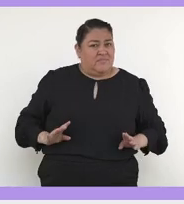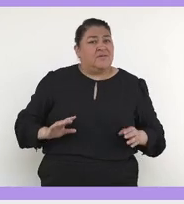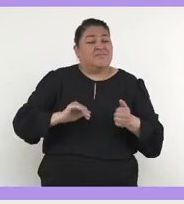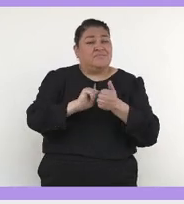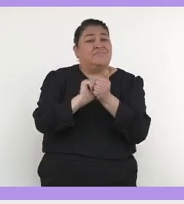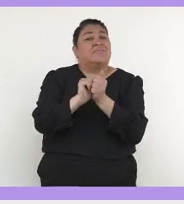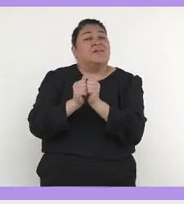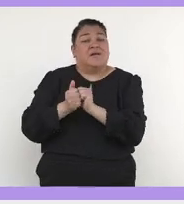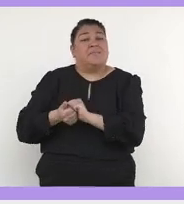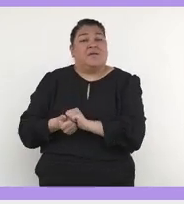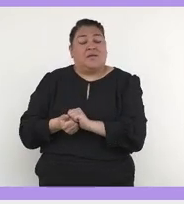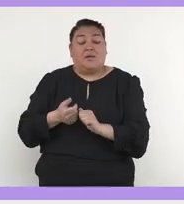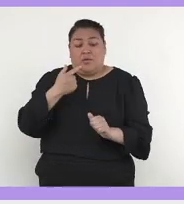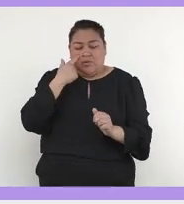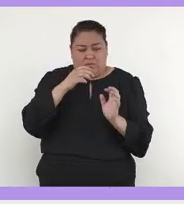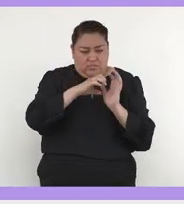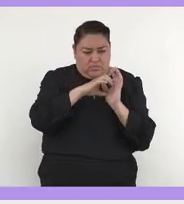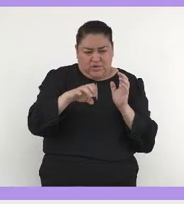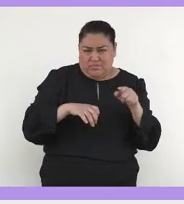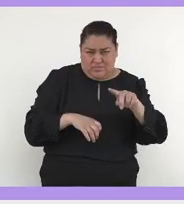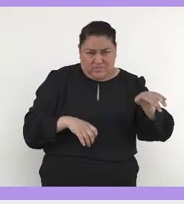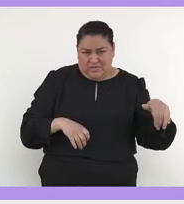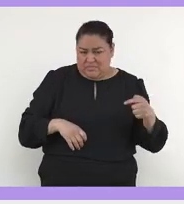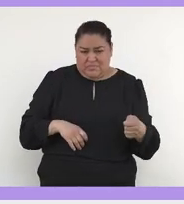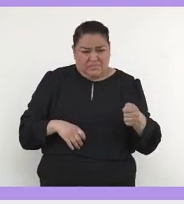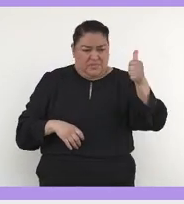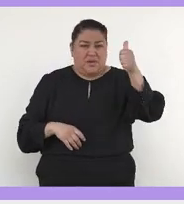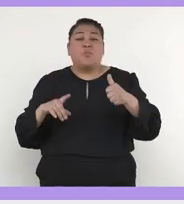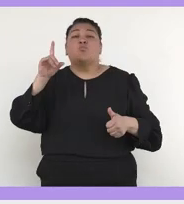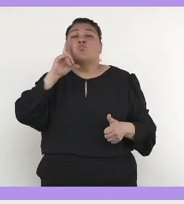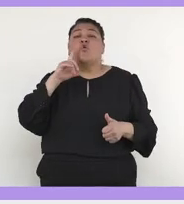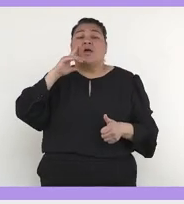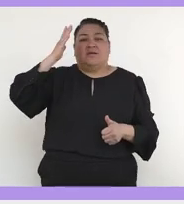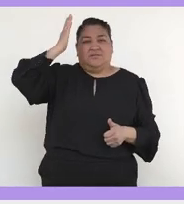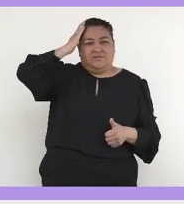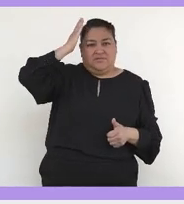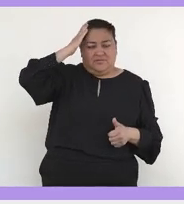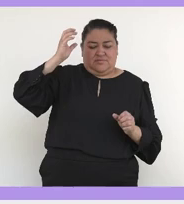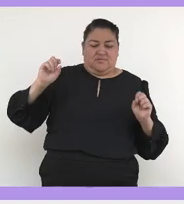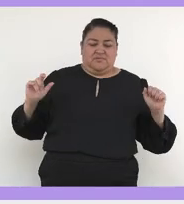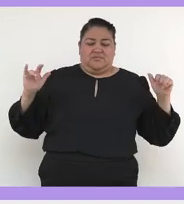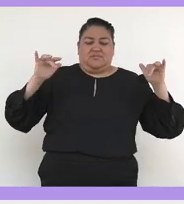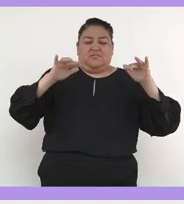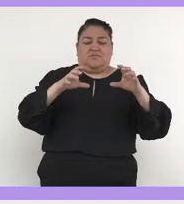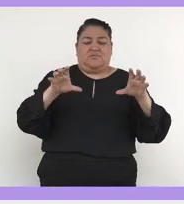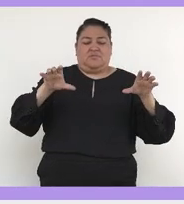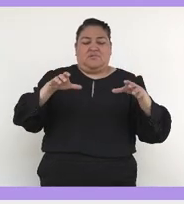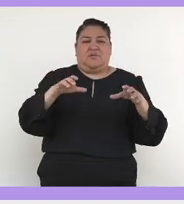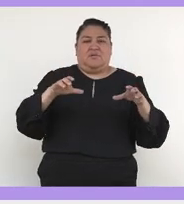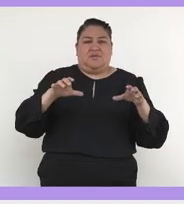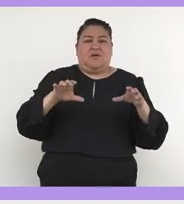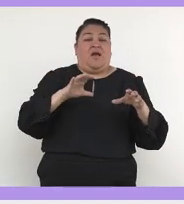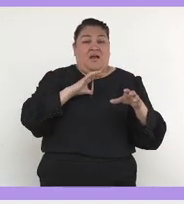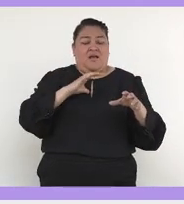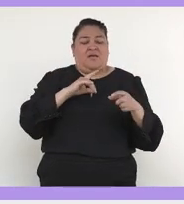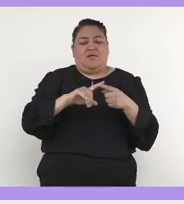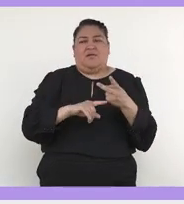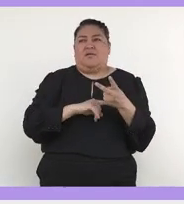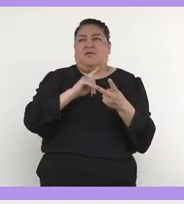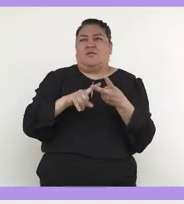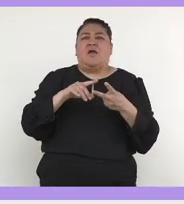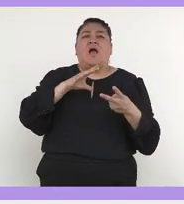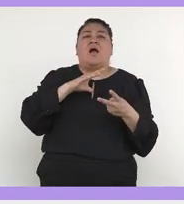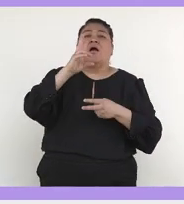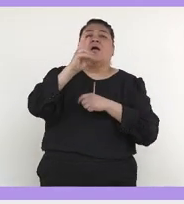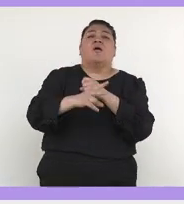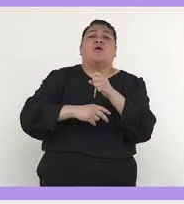se hiciera la primera el primer evento de mujeres líderes del entretenimiento no solo en la música en México por ejemplo que se estén otorgando dos